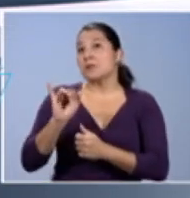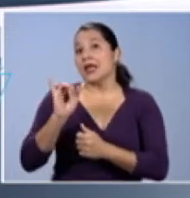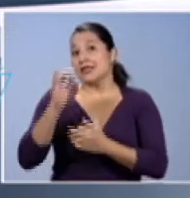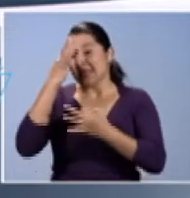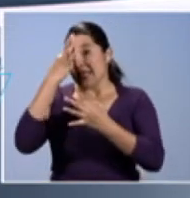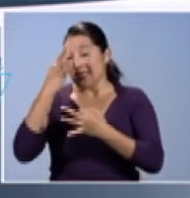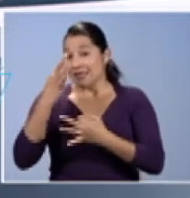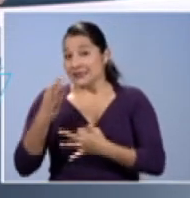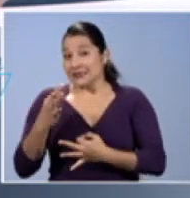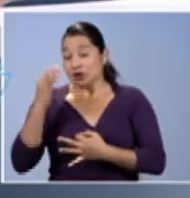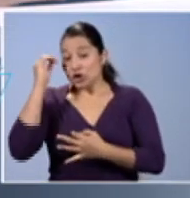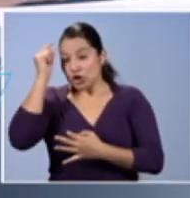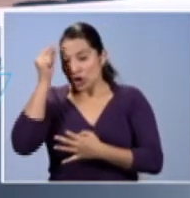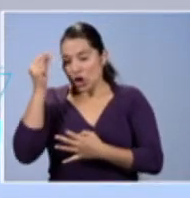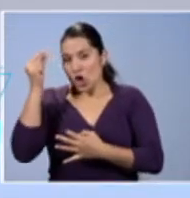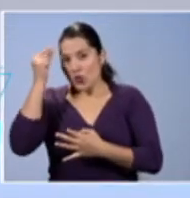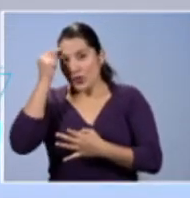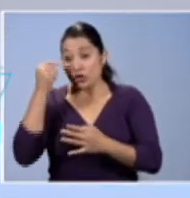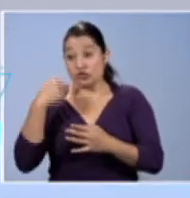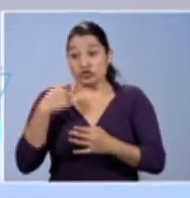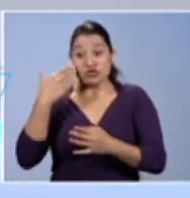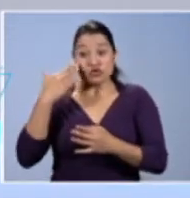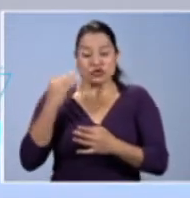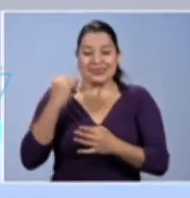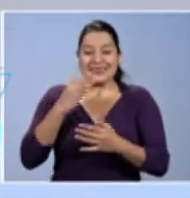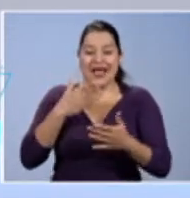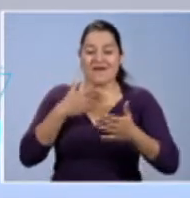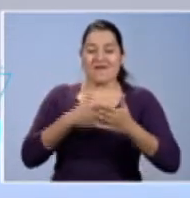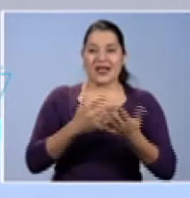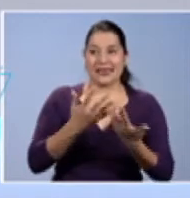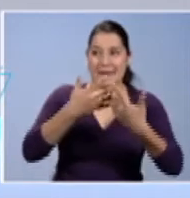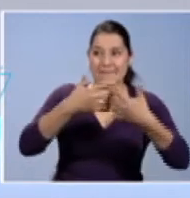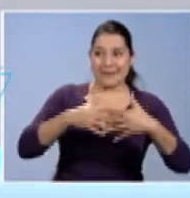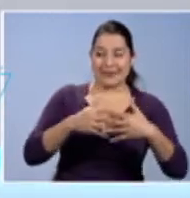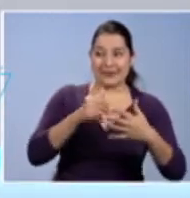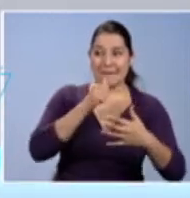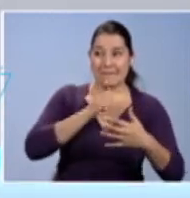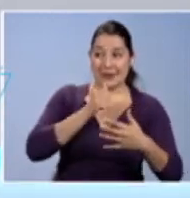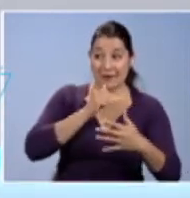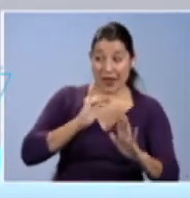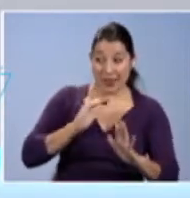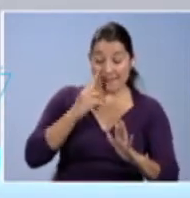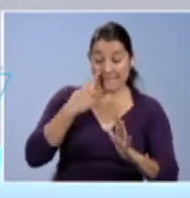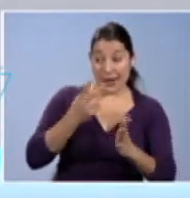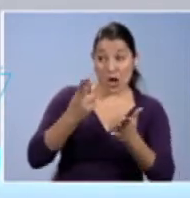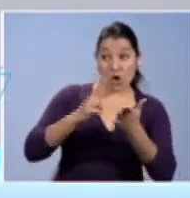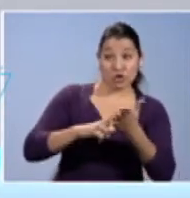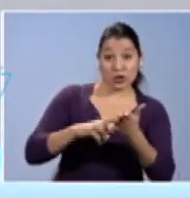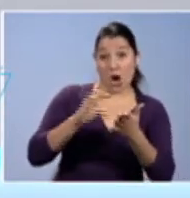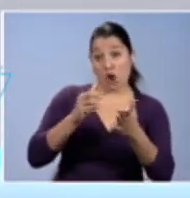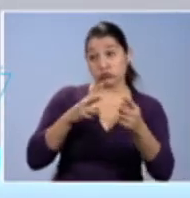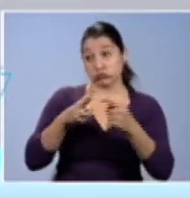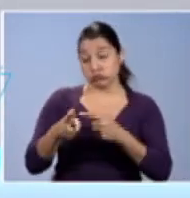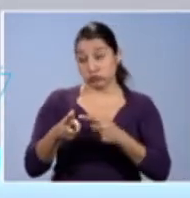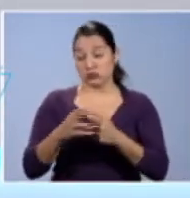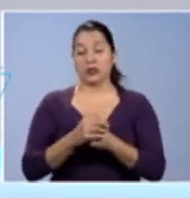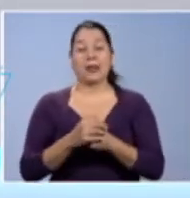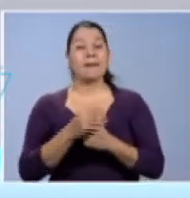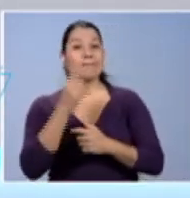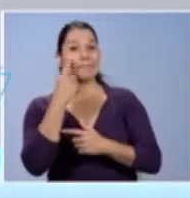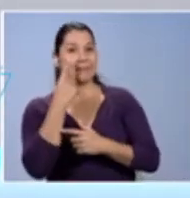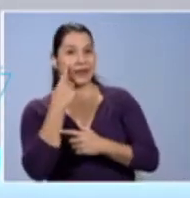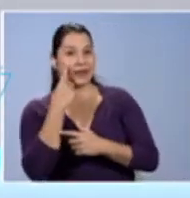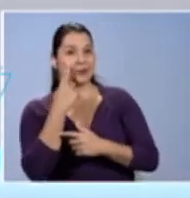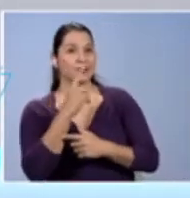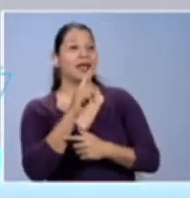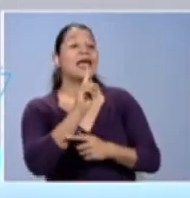empresas privadas estarían valorando esto a la hora de aumentar o disminuir su planilla. Mire, posiblemente. Lo que sucede con estas encuestas es que las preguntas son